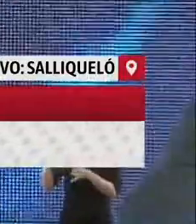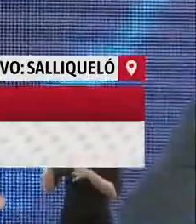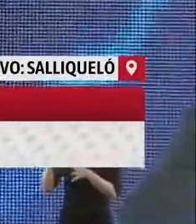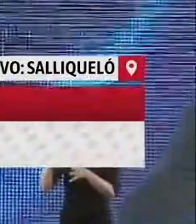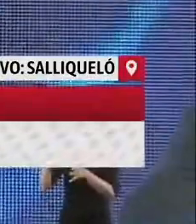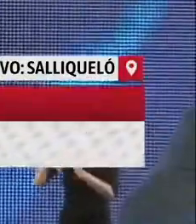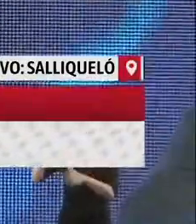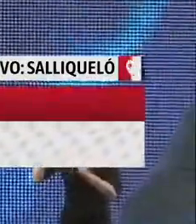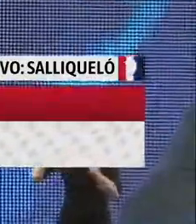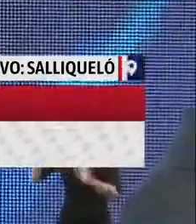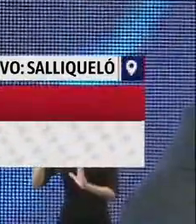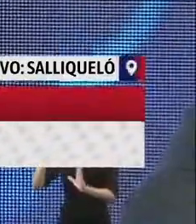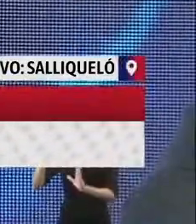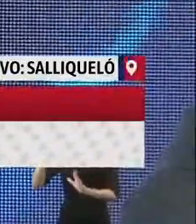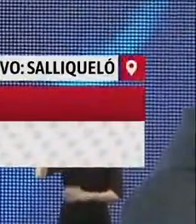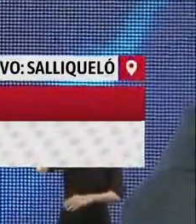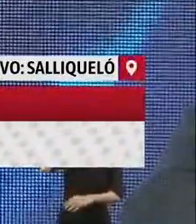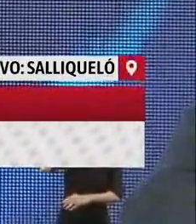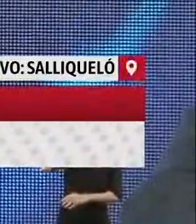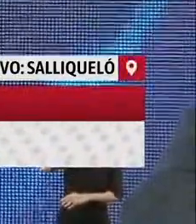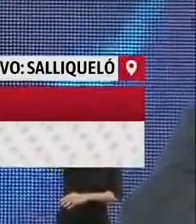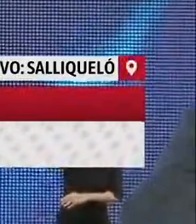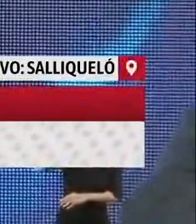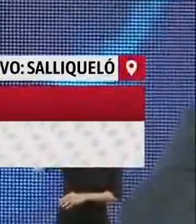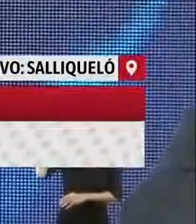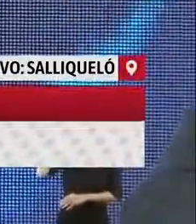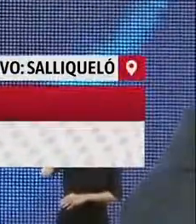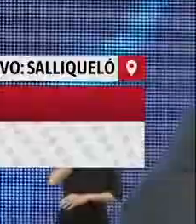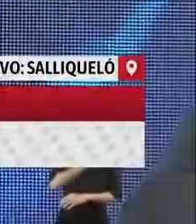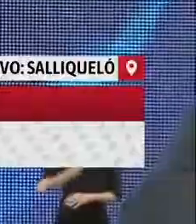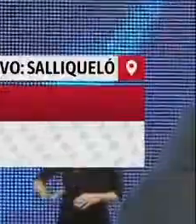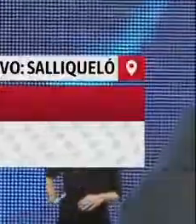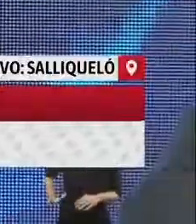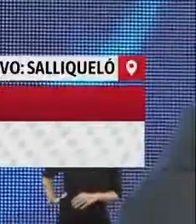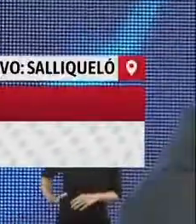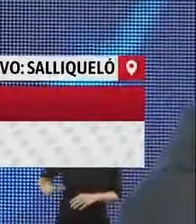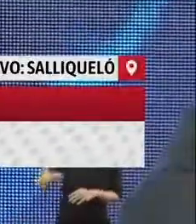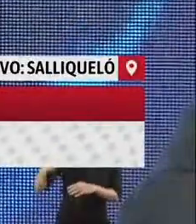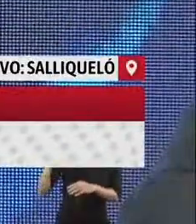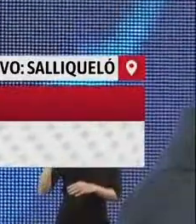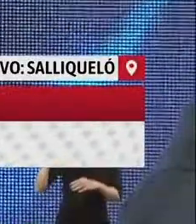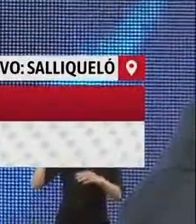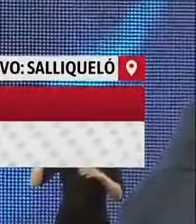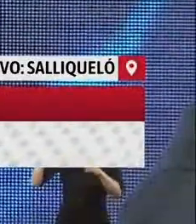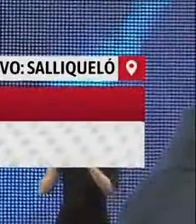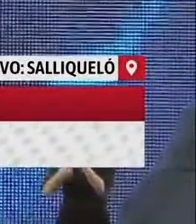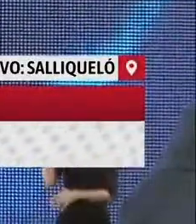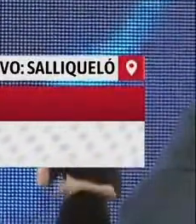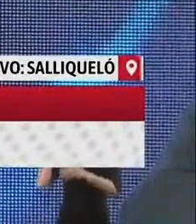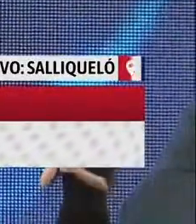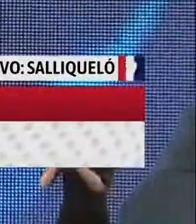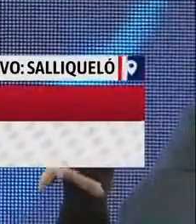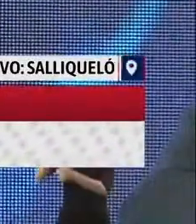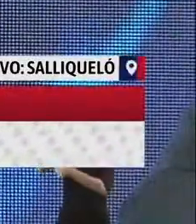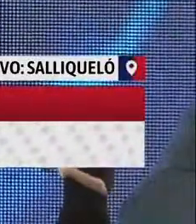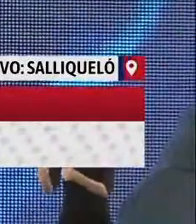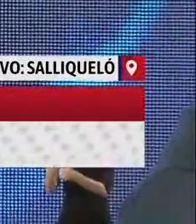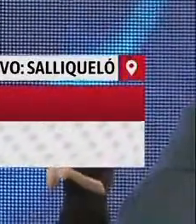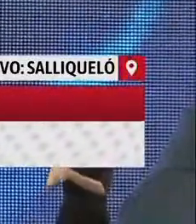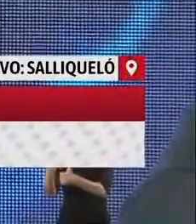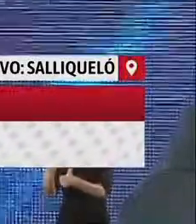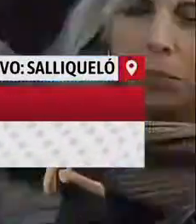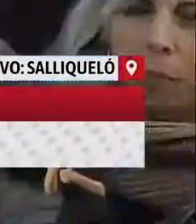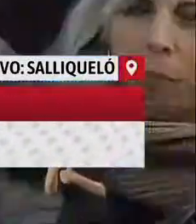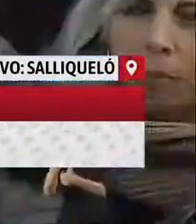su presidencia, la construcción, el diseño de una empresa nacional de energía que recuperamos con el